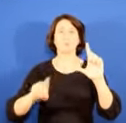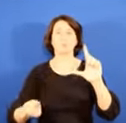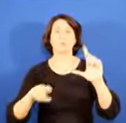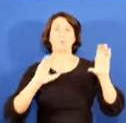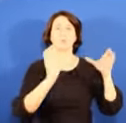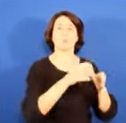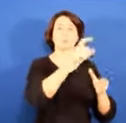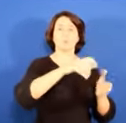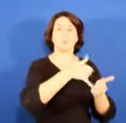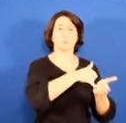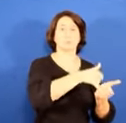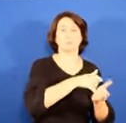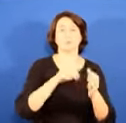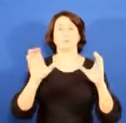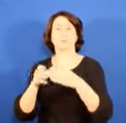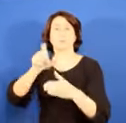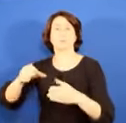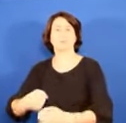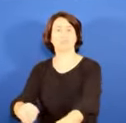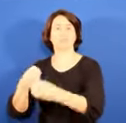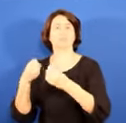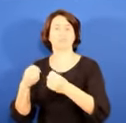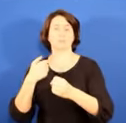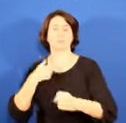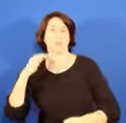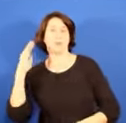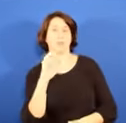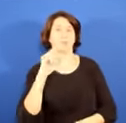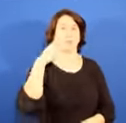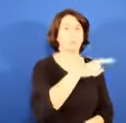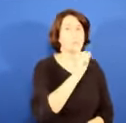intervención, en tiempos de crisis, las decisiones políticas no pueden tener como primeras afectadas a las personas más necesitadas.